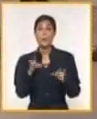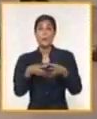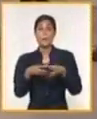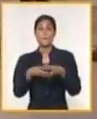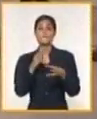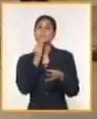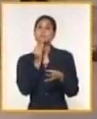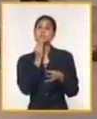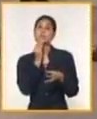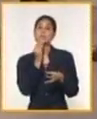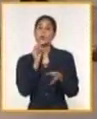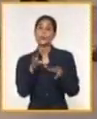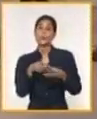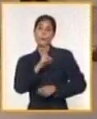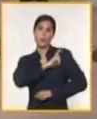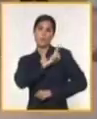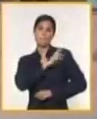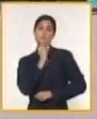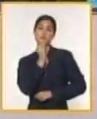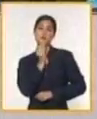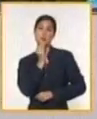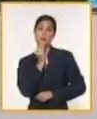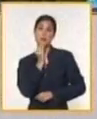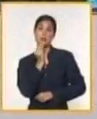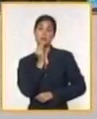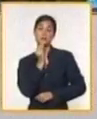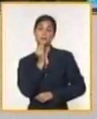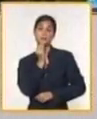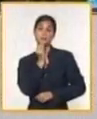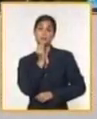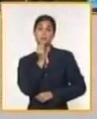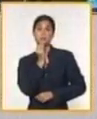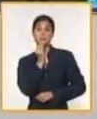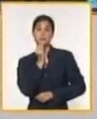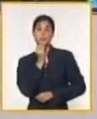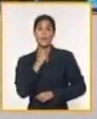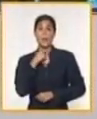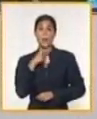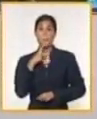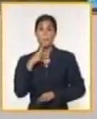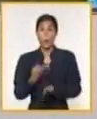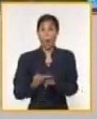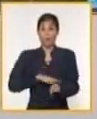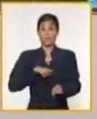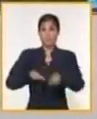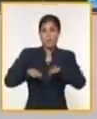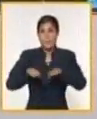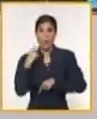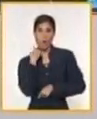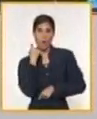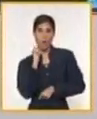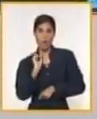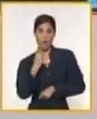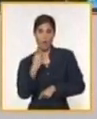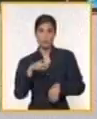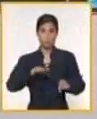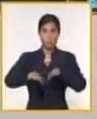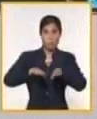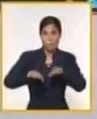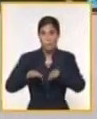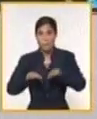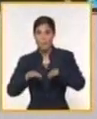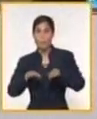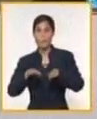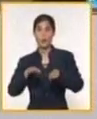todas las especulaciones, que si lo estaban preparando hace un año, que si no, que fue hace 6 meses, que ya con Biden